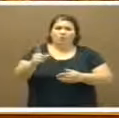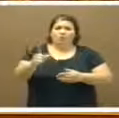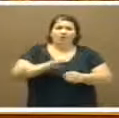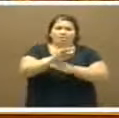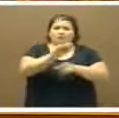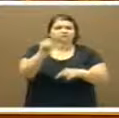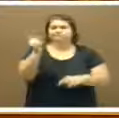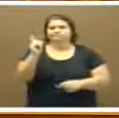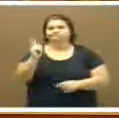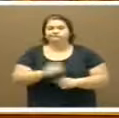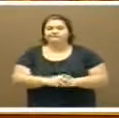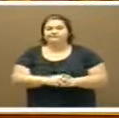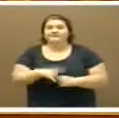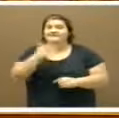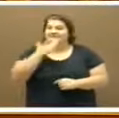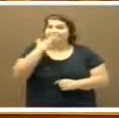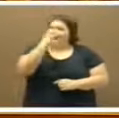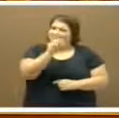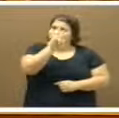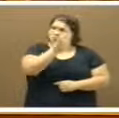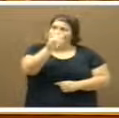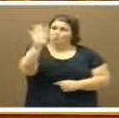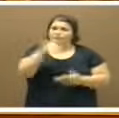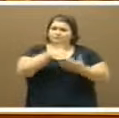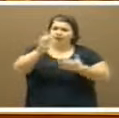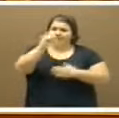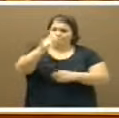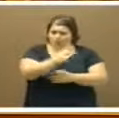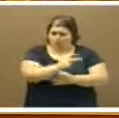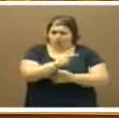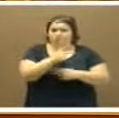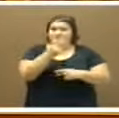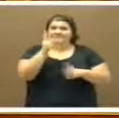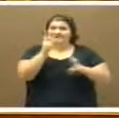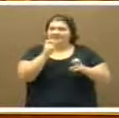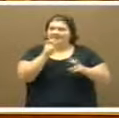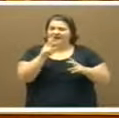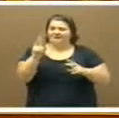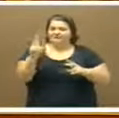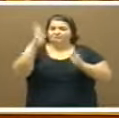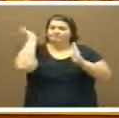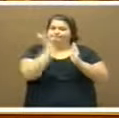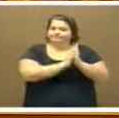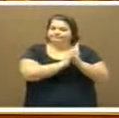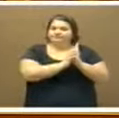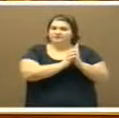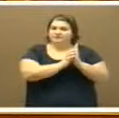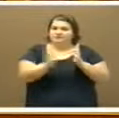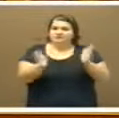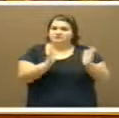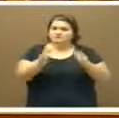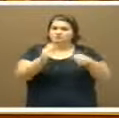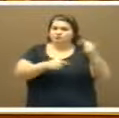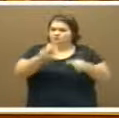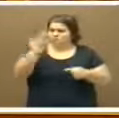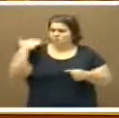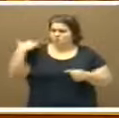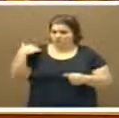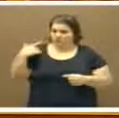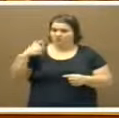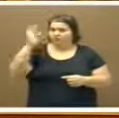Si a esto le añadimos 244 millones de euros que ustedes recortaron en el anterior presupuesto,